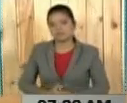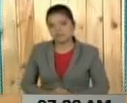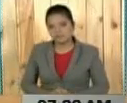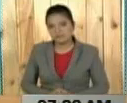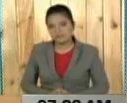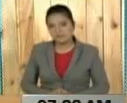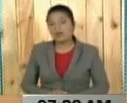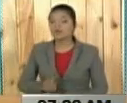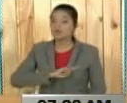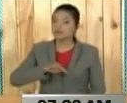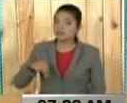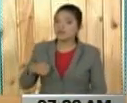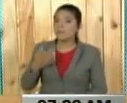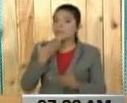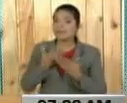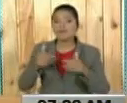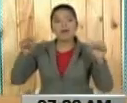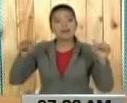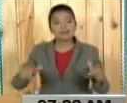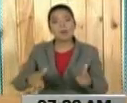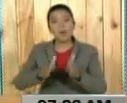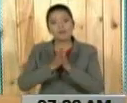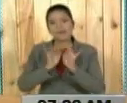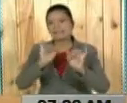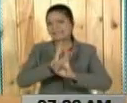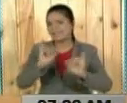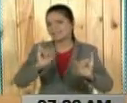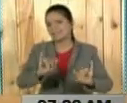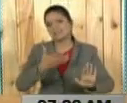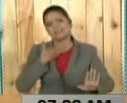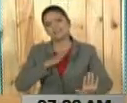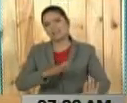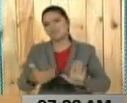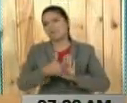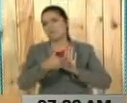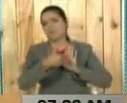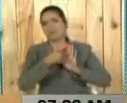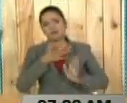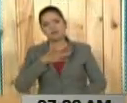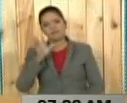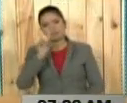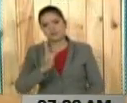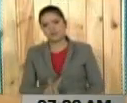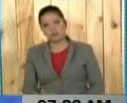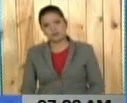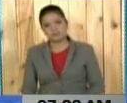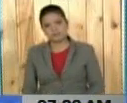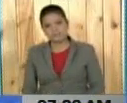eso nosotros pedimos acá que cese el hostigamiento contra Venezuela.